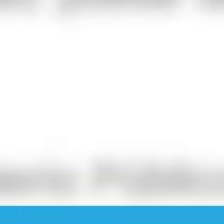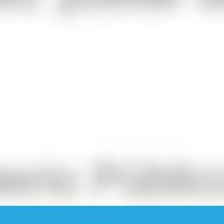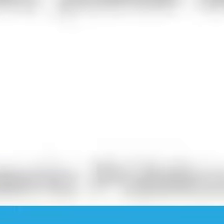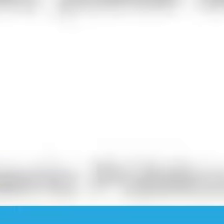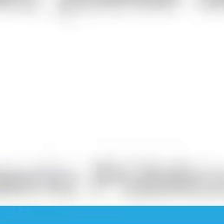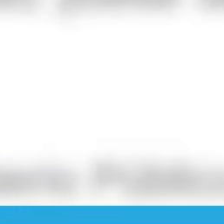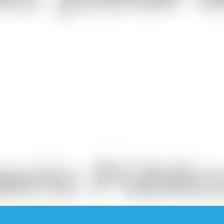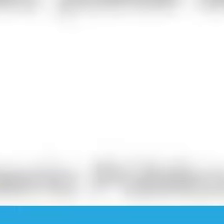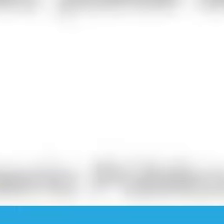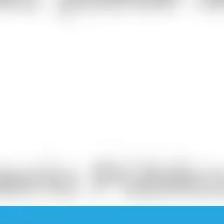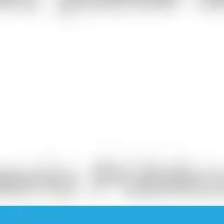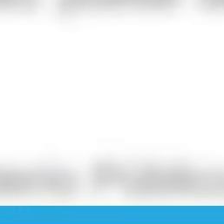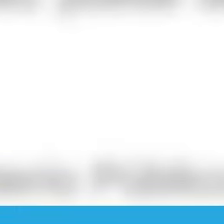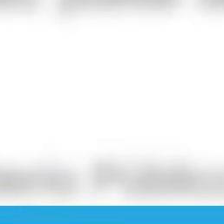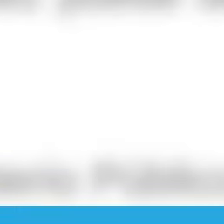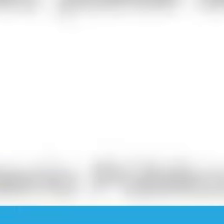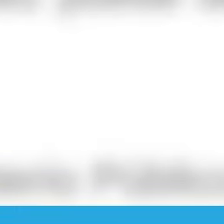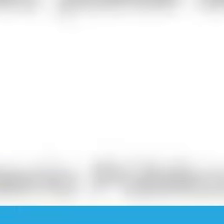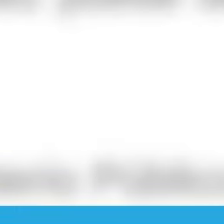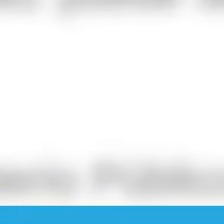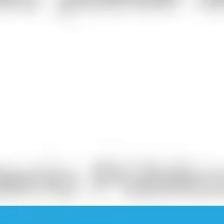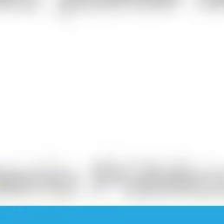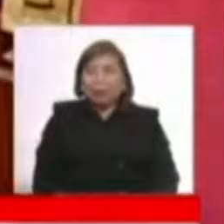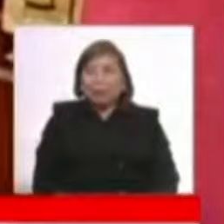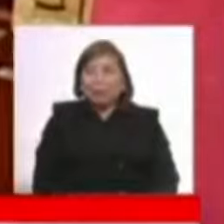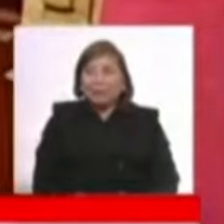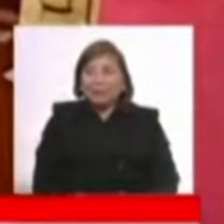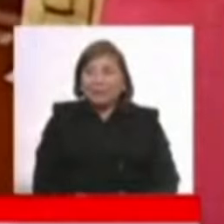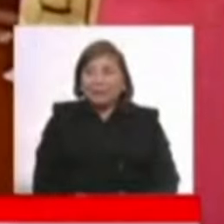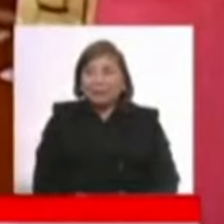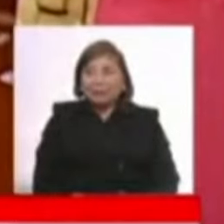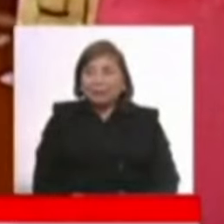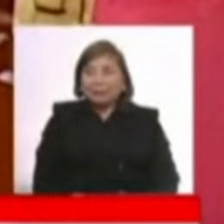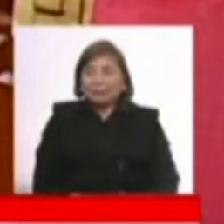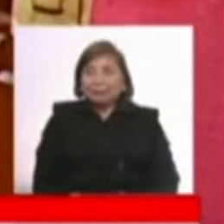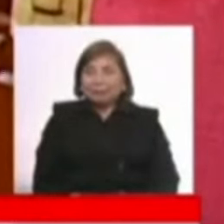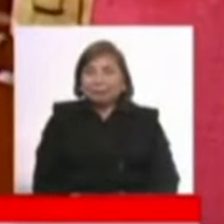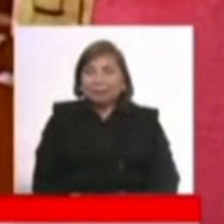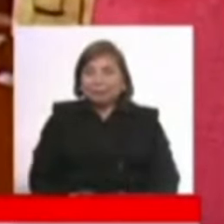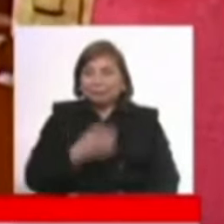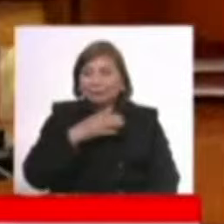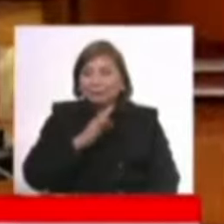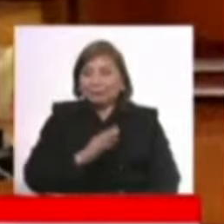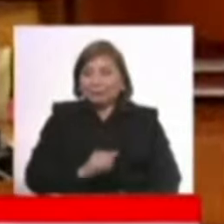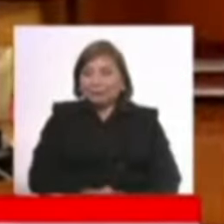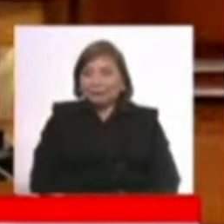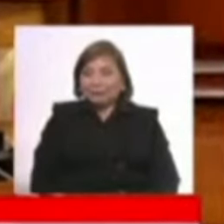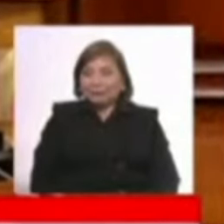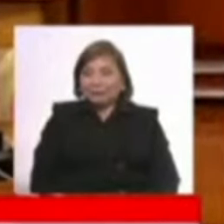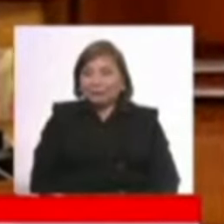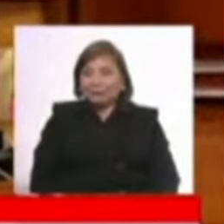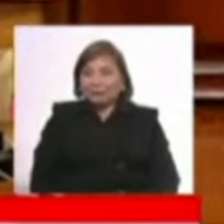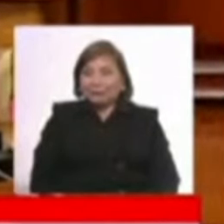buscan desestabilizar el orden constitucional el divorcio de volarte con la izquierda y su acercamiento a la derecha se produjo tras su ascenso de